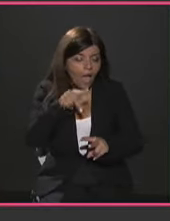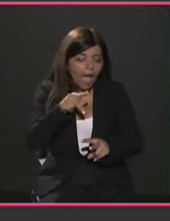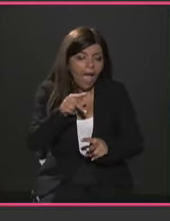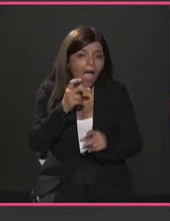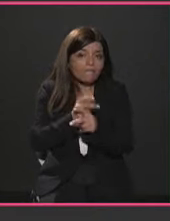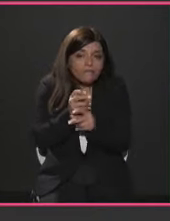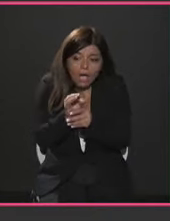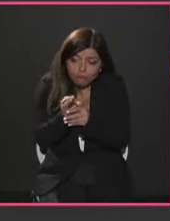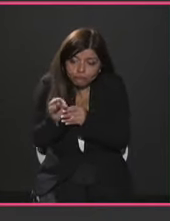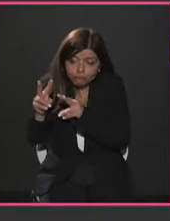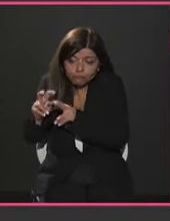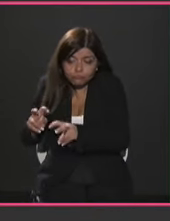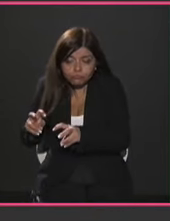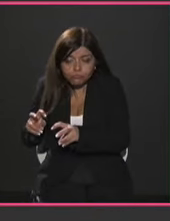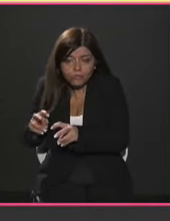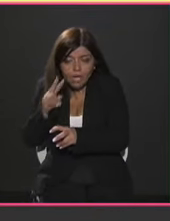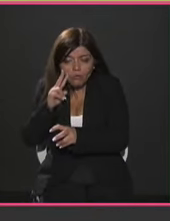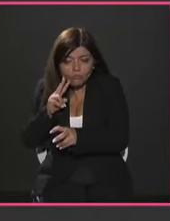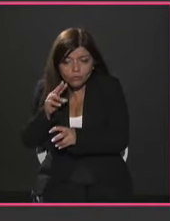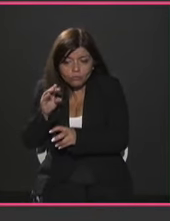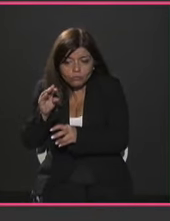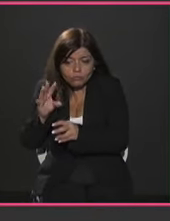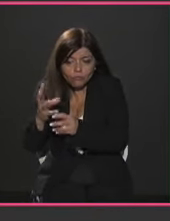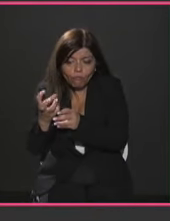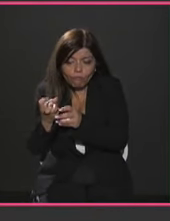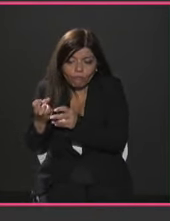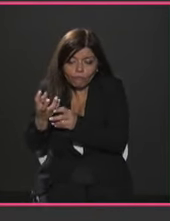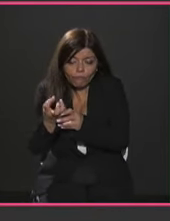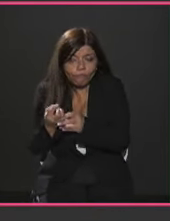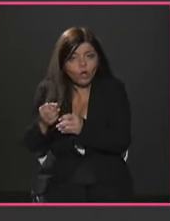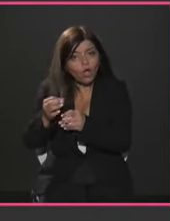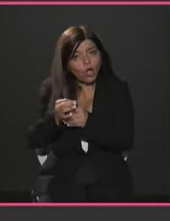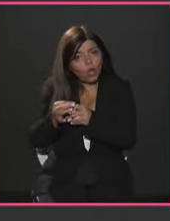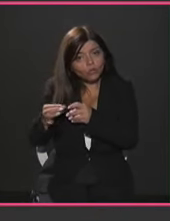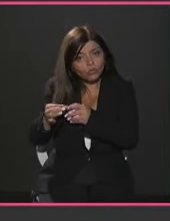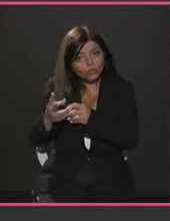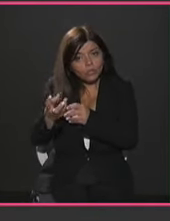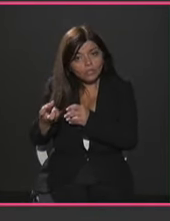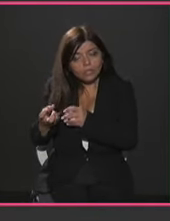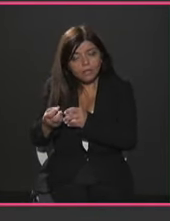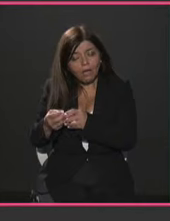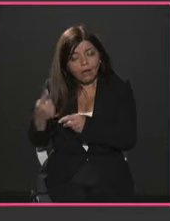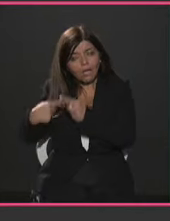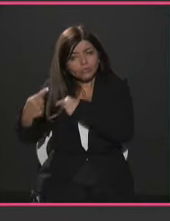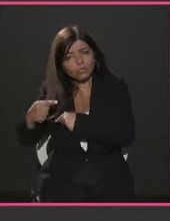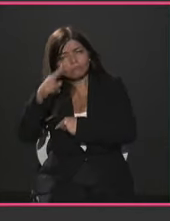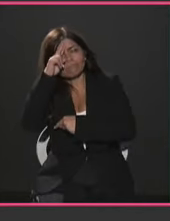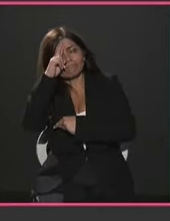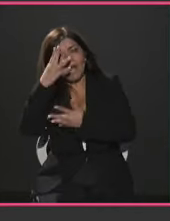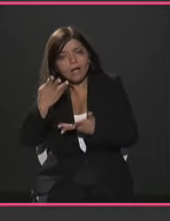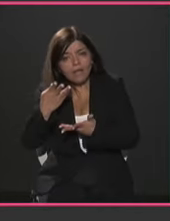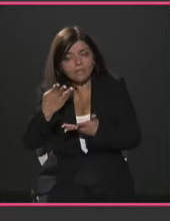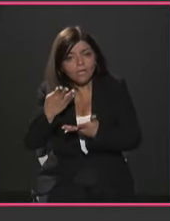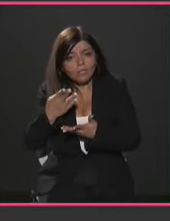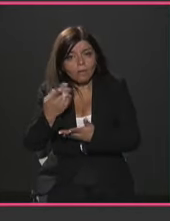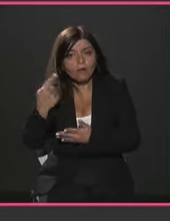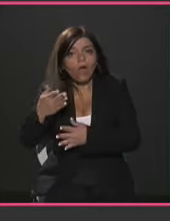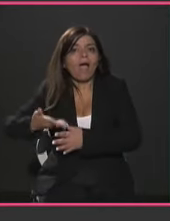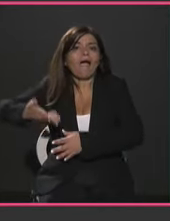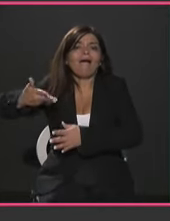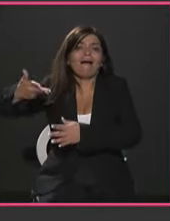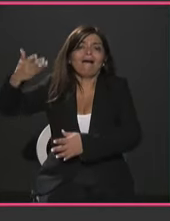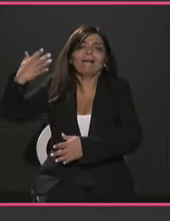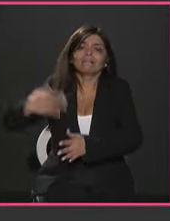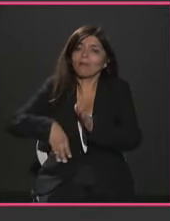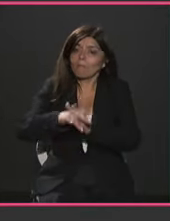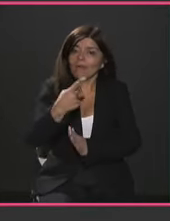evolucionado a comerse bacterias y de hecho tenía un historial bastante raro y no puedo hablar sobre esto todo hoy pero esto se descubrió hace más de 100